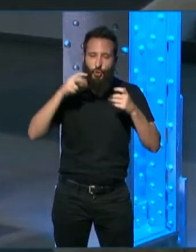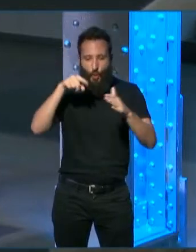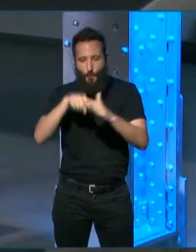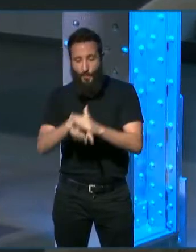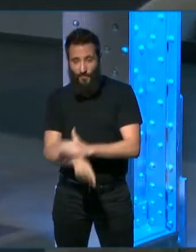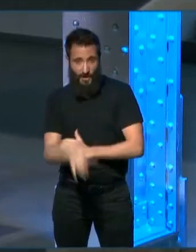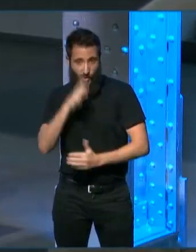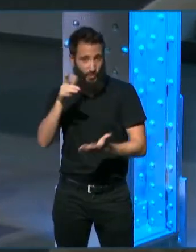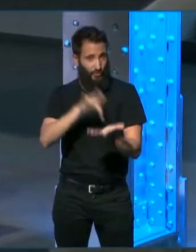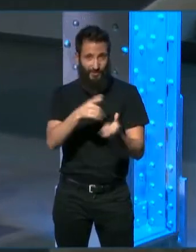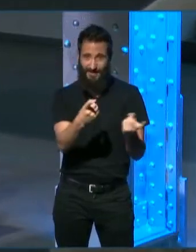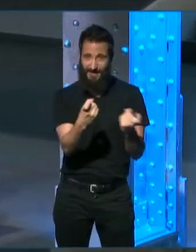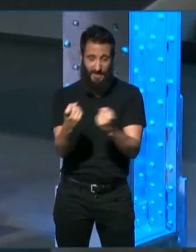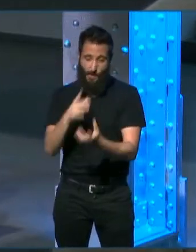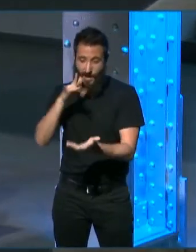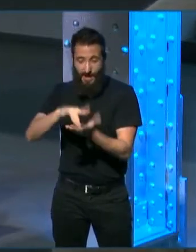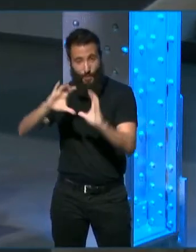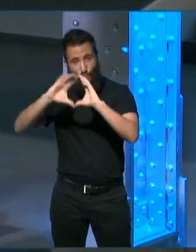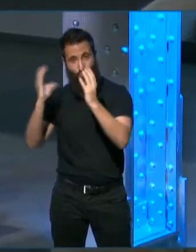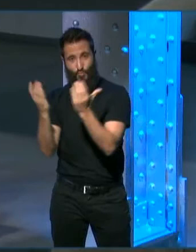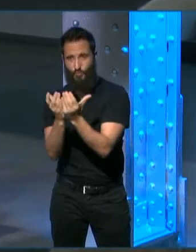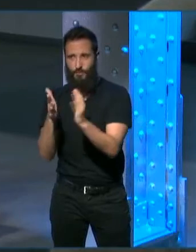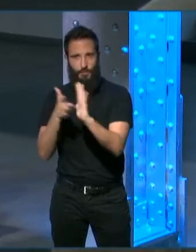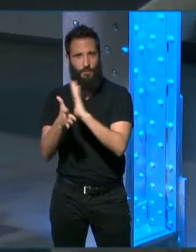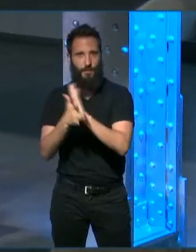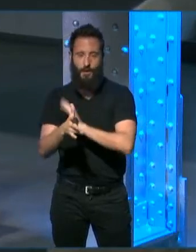tan depredador como en el que vivimos.